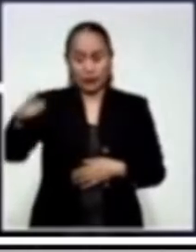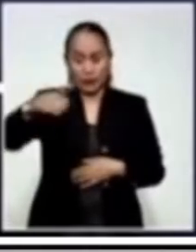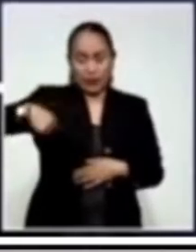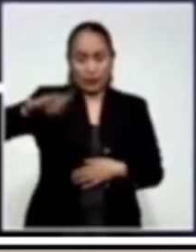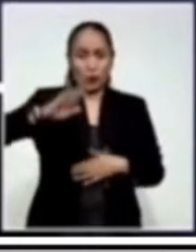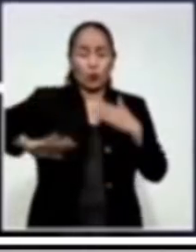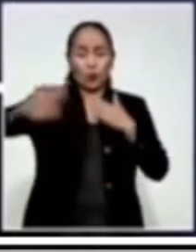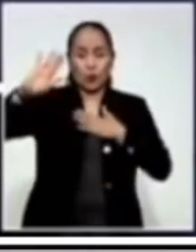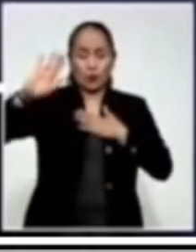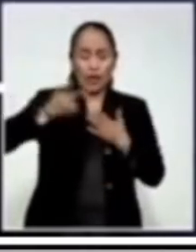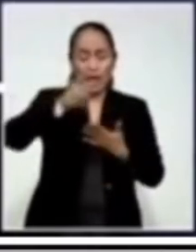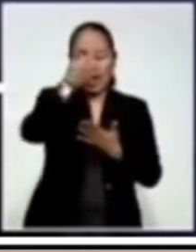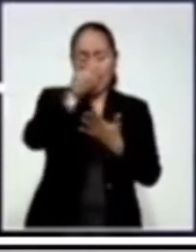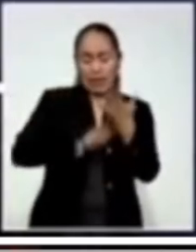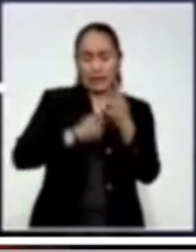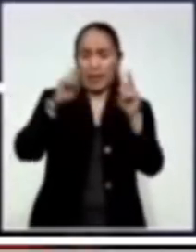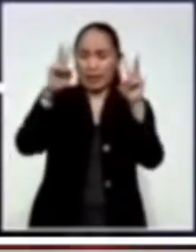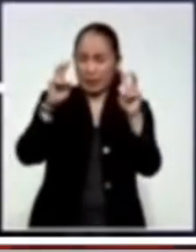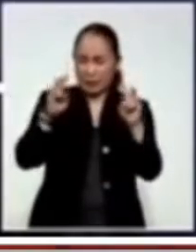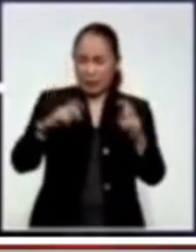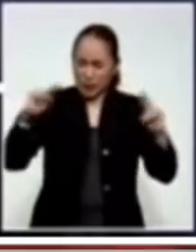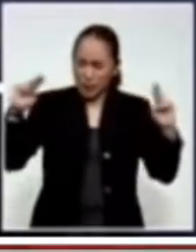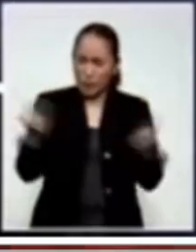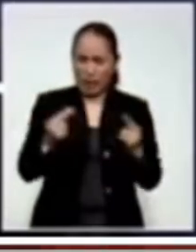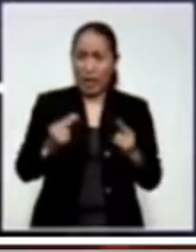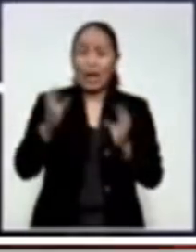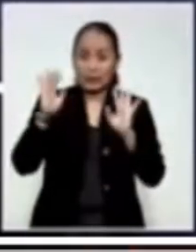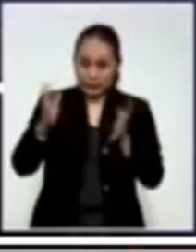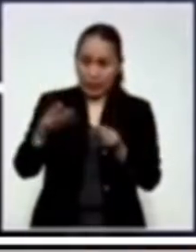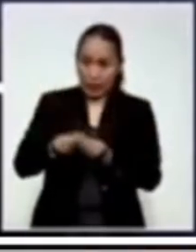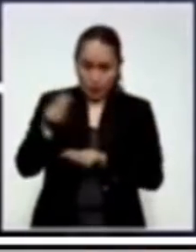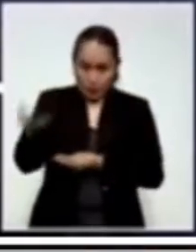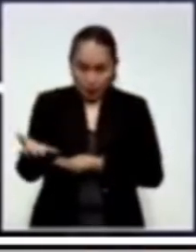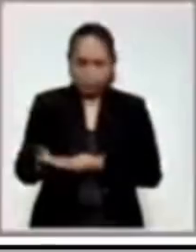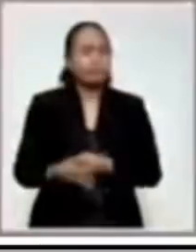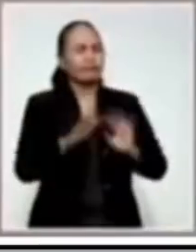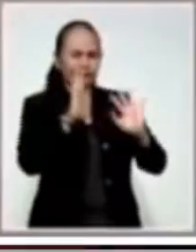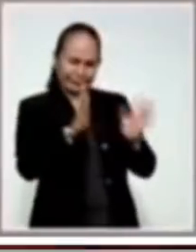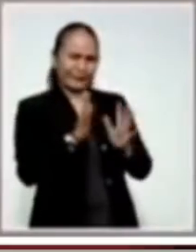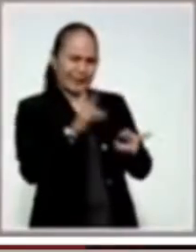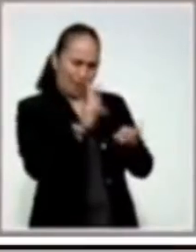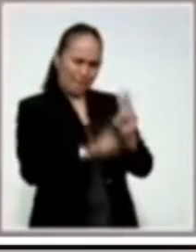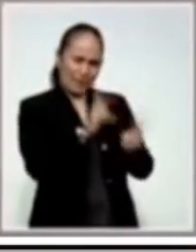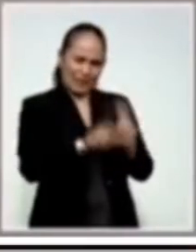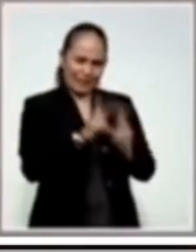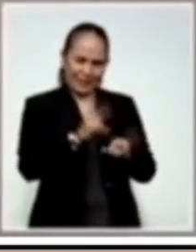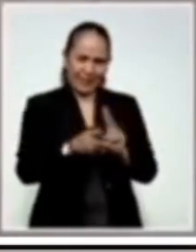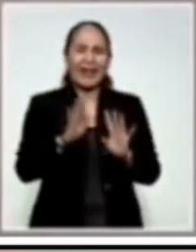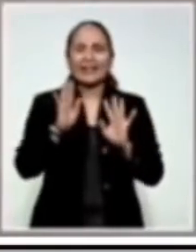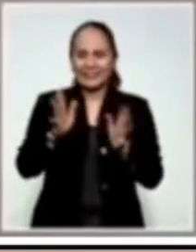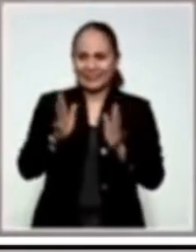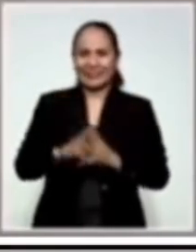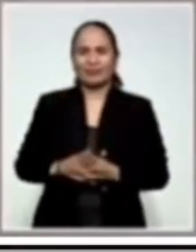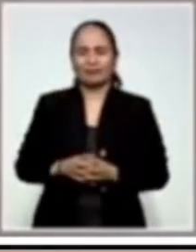enviarle un listado de los temas urgentes. ¿Ya se lo enviaron? ¿Y cuáles son esos? Ya estamos platicando y ya tenemos ruta y